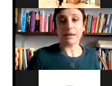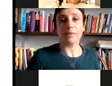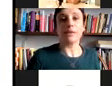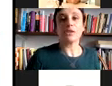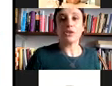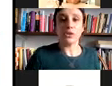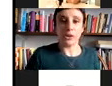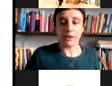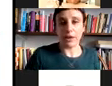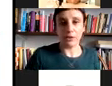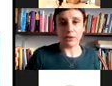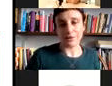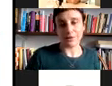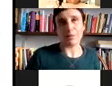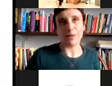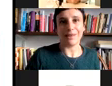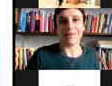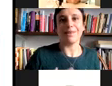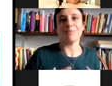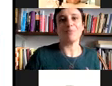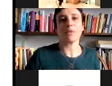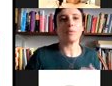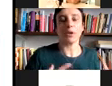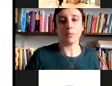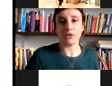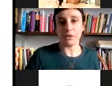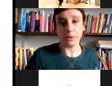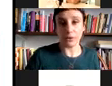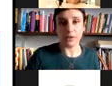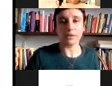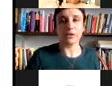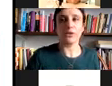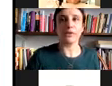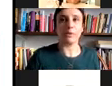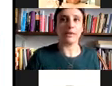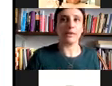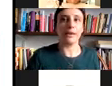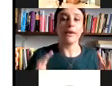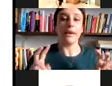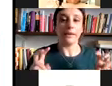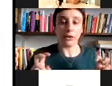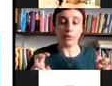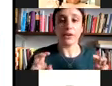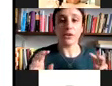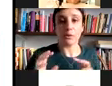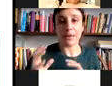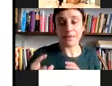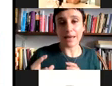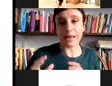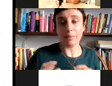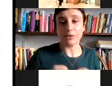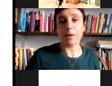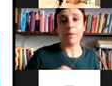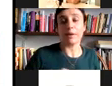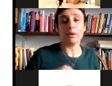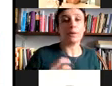clínicas de rehabilitación, o clínicas donde se pretende, por ejemplo, neuropsiquiátricos, donde se pretende, entre comillas, normalizar a